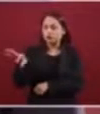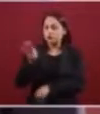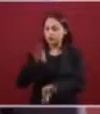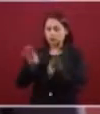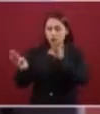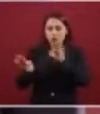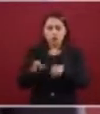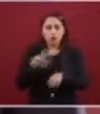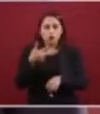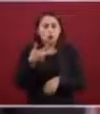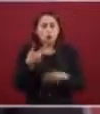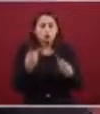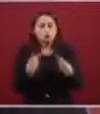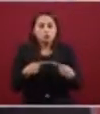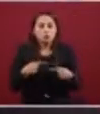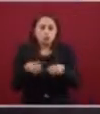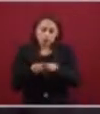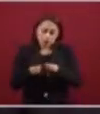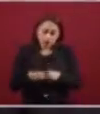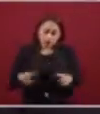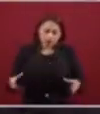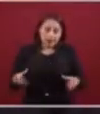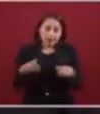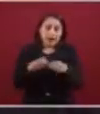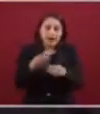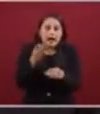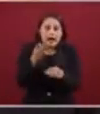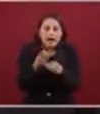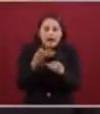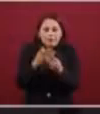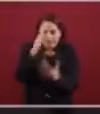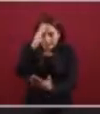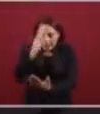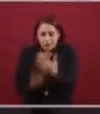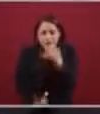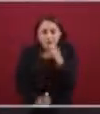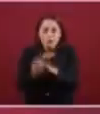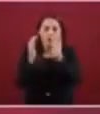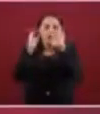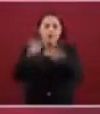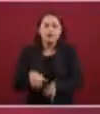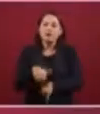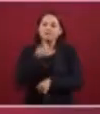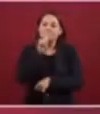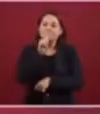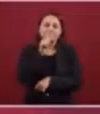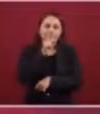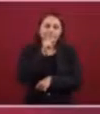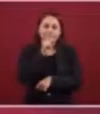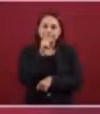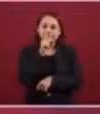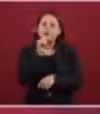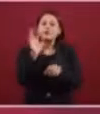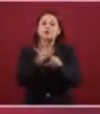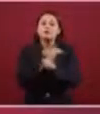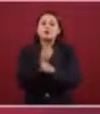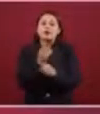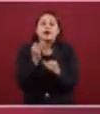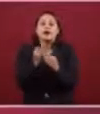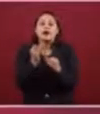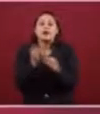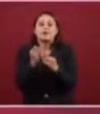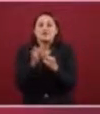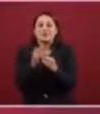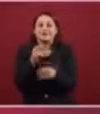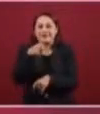hemos contratado. No tenemos capacidad de contratación ahorita porque estamos en un proceso de reajuste y de